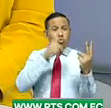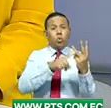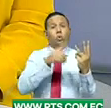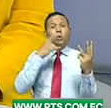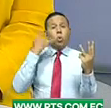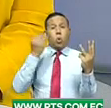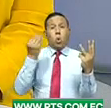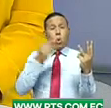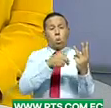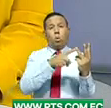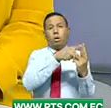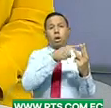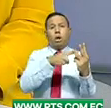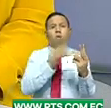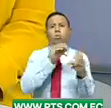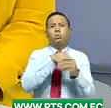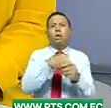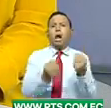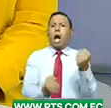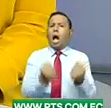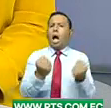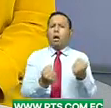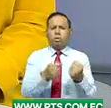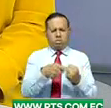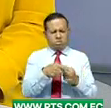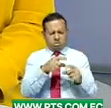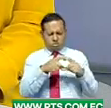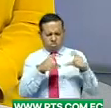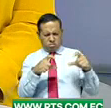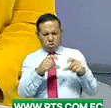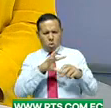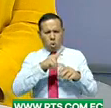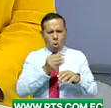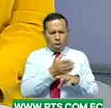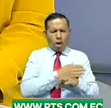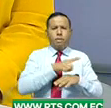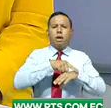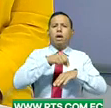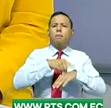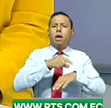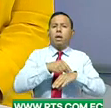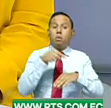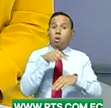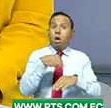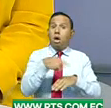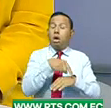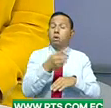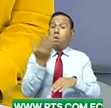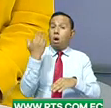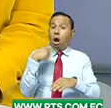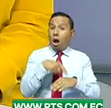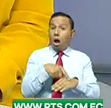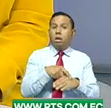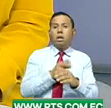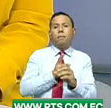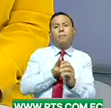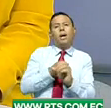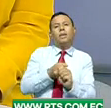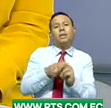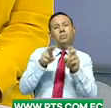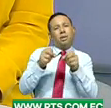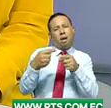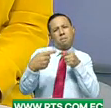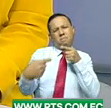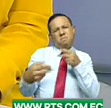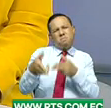en Quevedo, provincia de Los Ríos. Ellos eran buscados por las autoridades por su presunta participación en la balacera que tuvo lugar en los exteriores